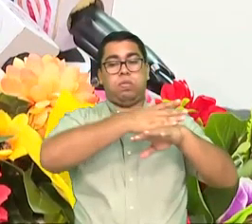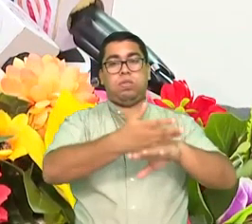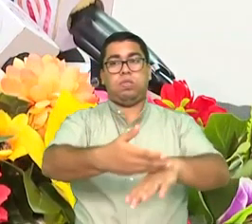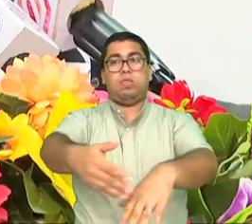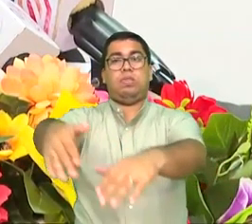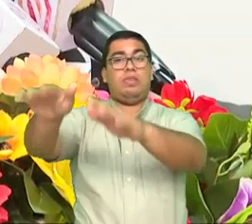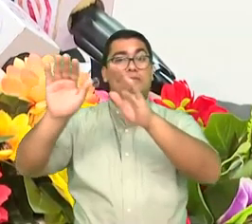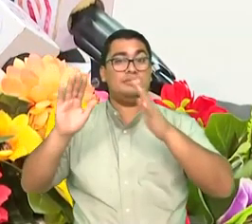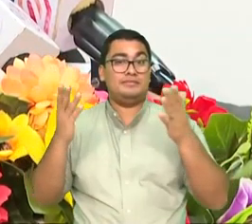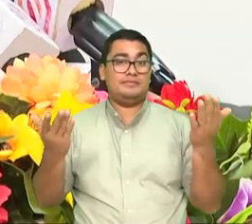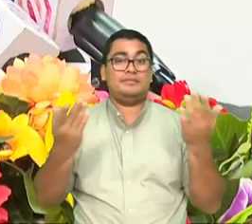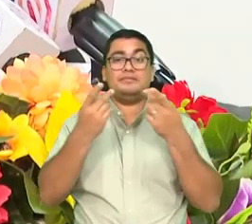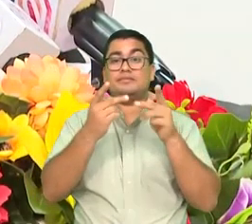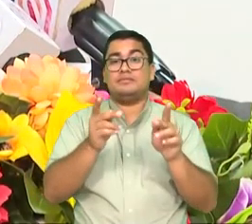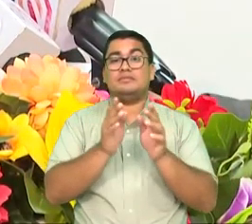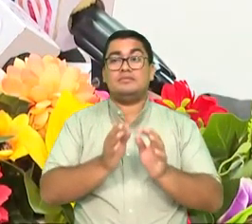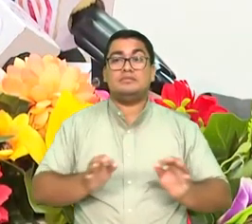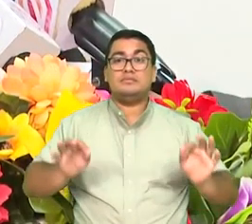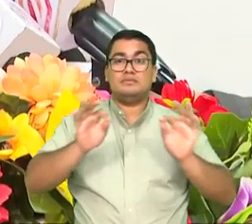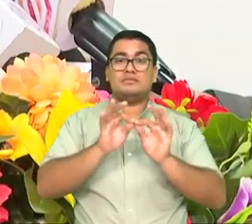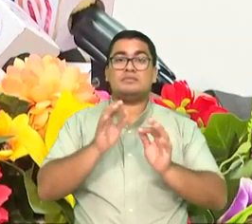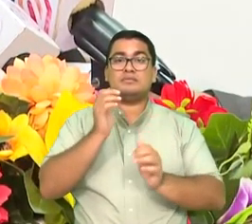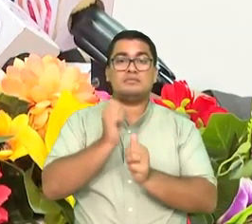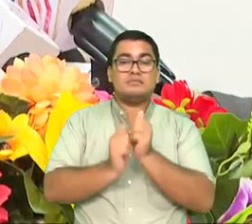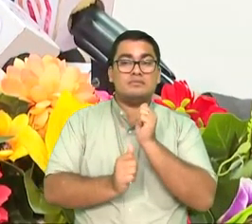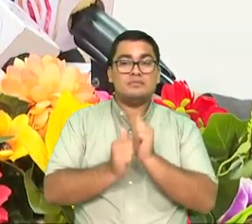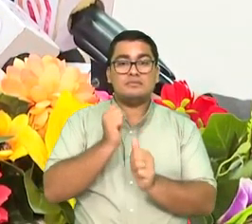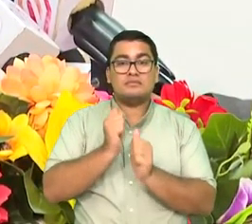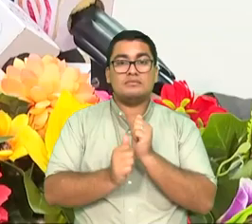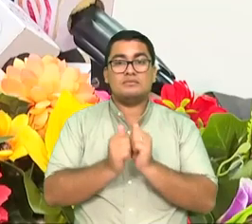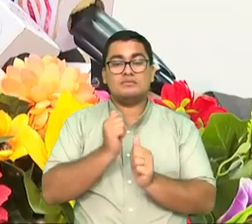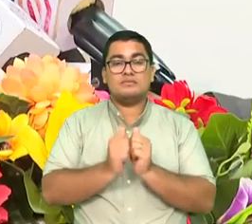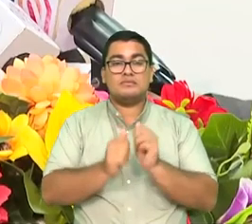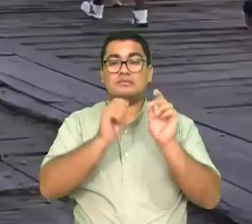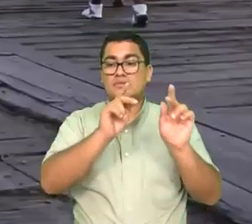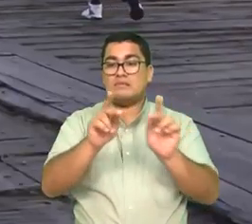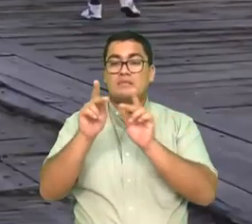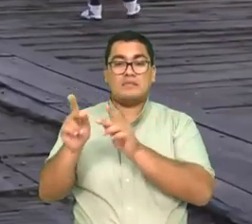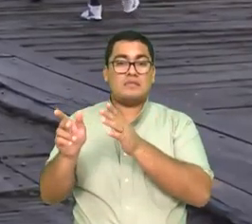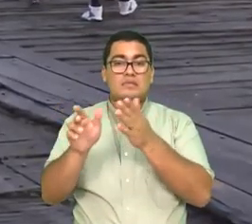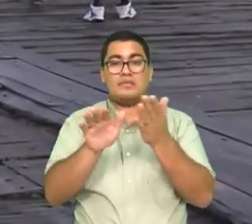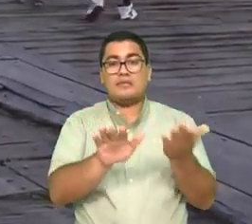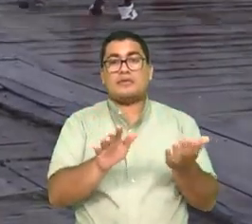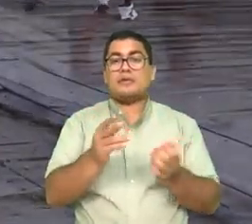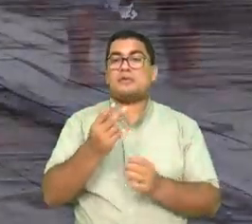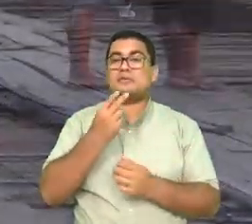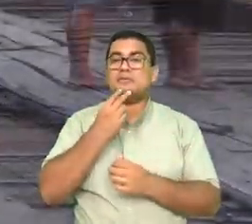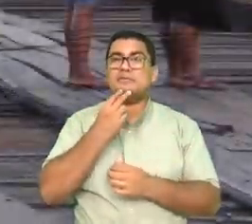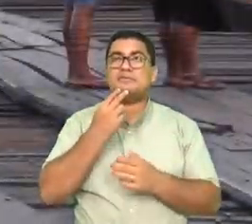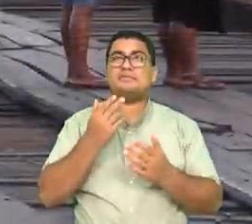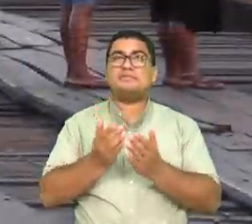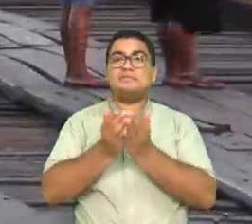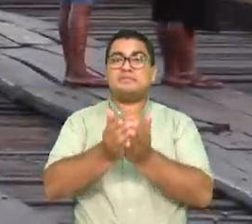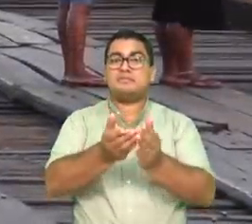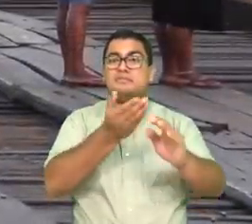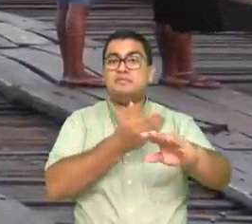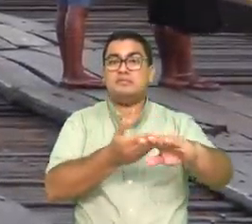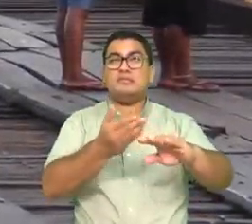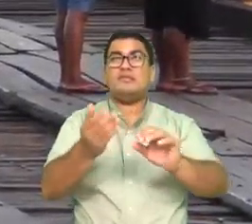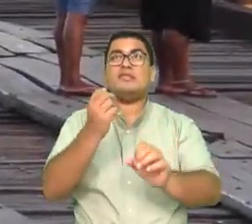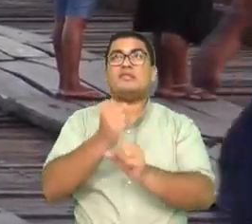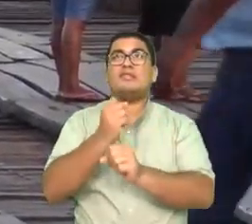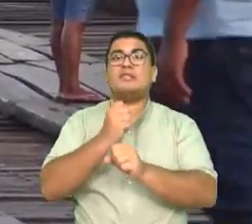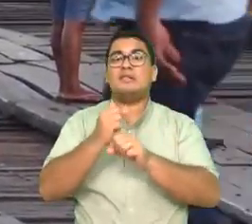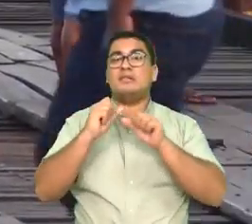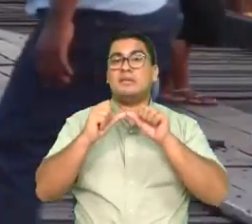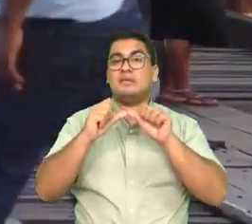Pero lo más importante es que no hubieron daños, de pérdidas humanas. La empresa portuaria nacional continúa